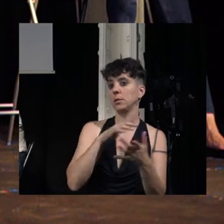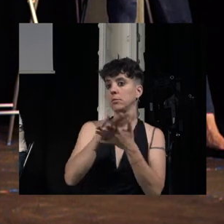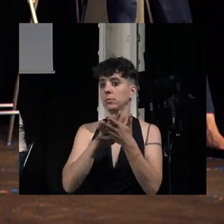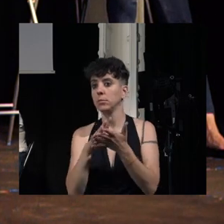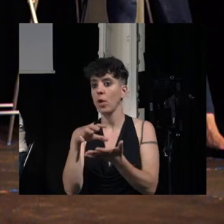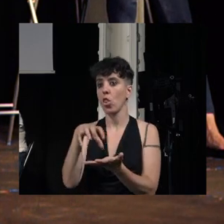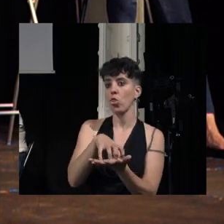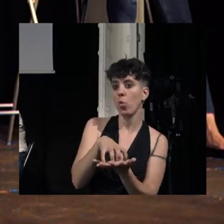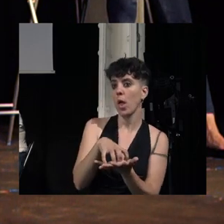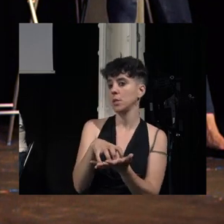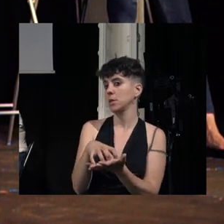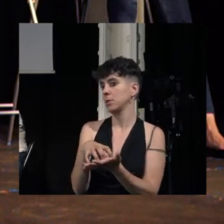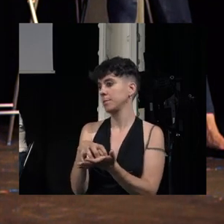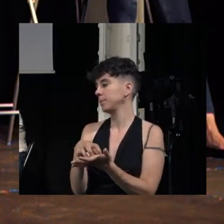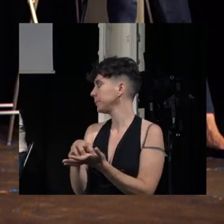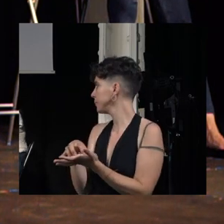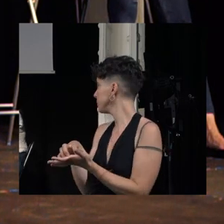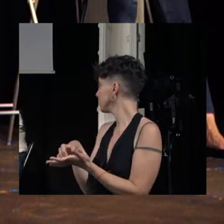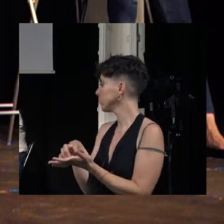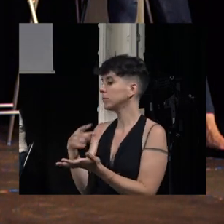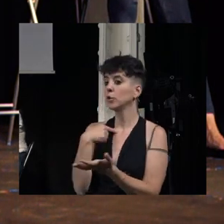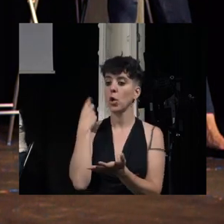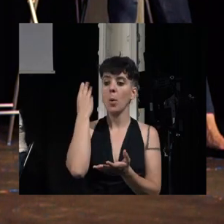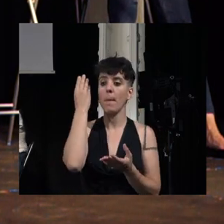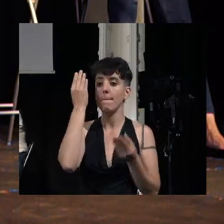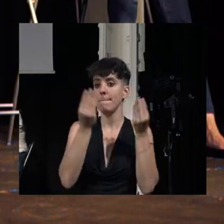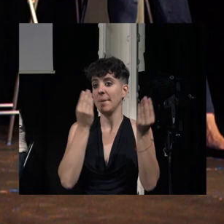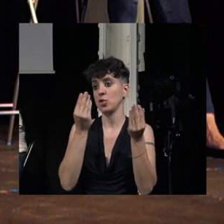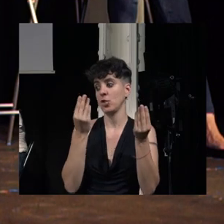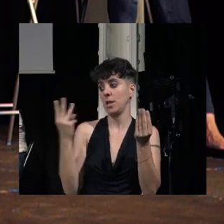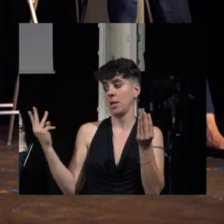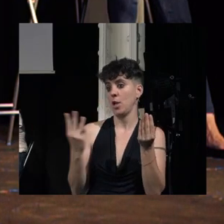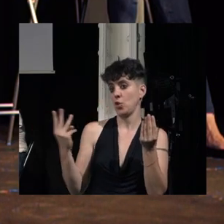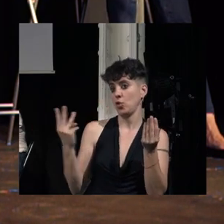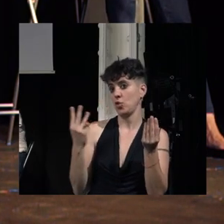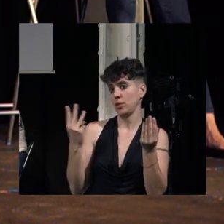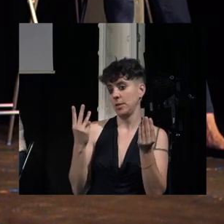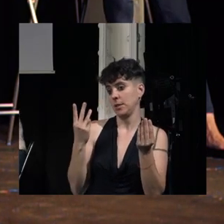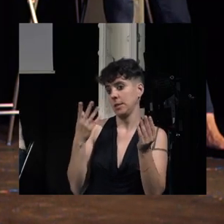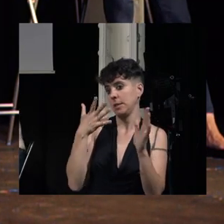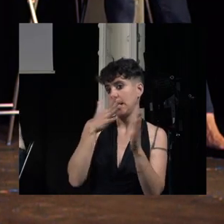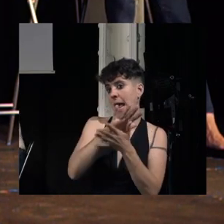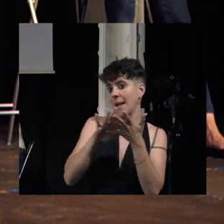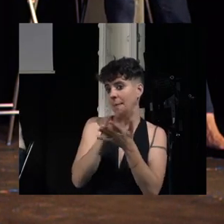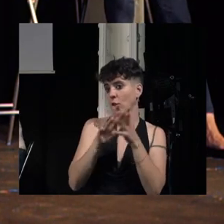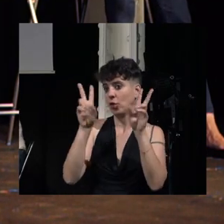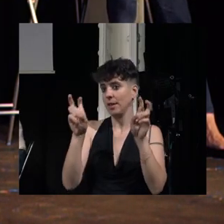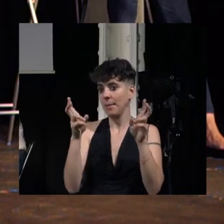dudas. Creo que han apuntado varias líneas, ¿no?, posibles de debate y